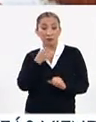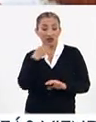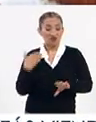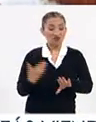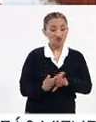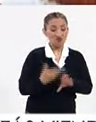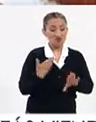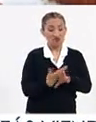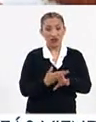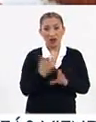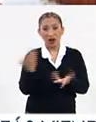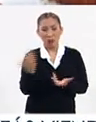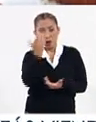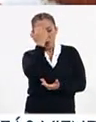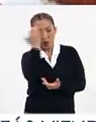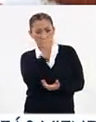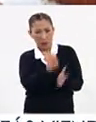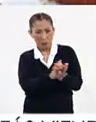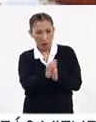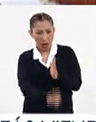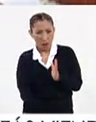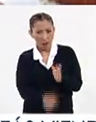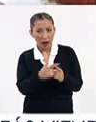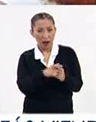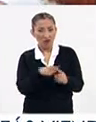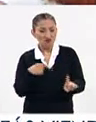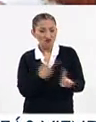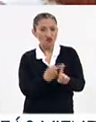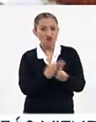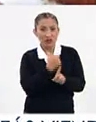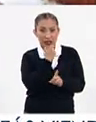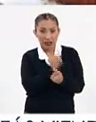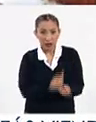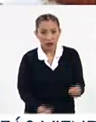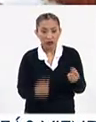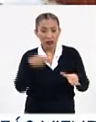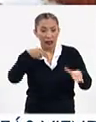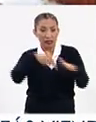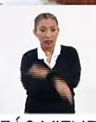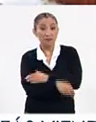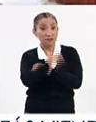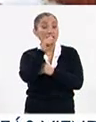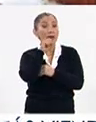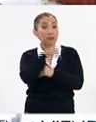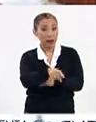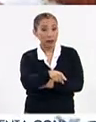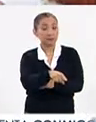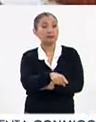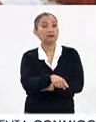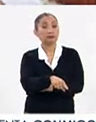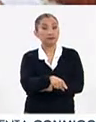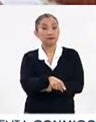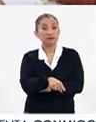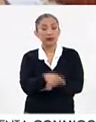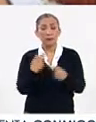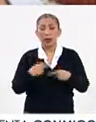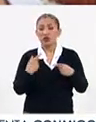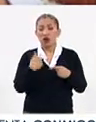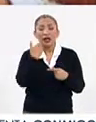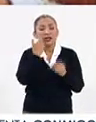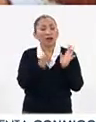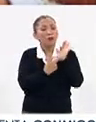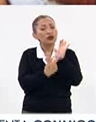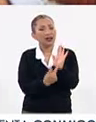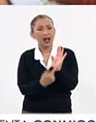través de actos deleznables como son la pedofilia y el asesinato mismo. El autor quiere mostrarnos